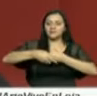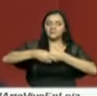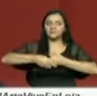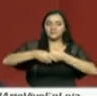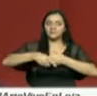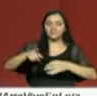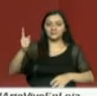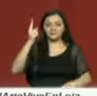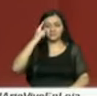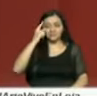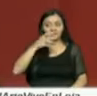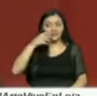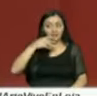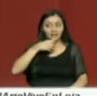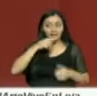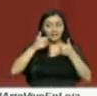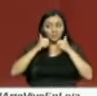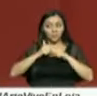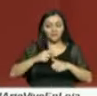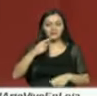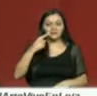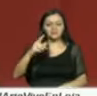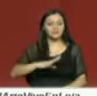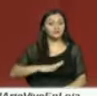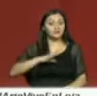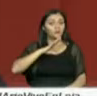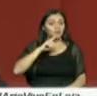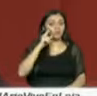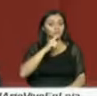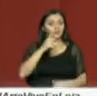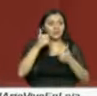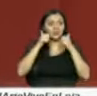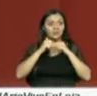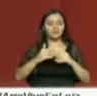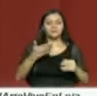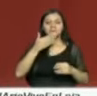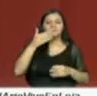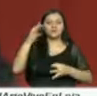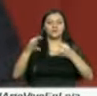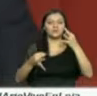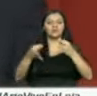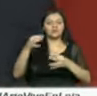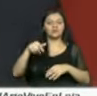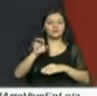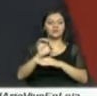que sepas quién es tu abuelo y te sientas muy orgullosa de él, uno de los mejores juristas de la patria.